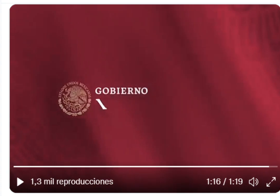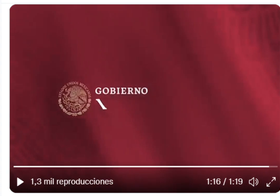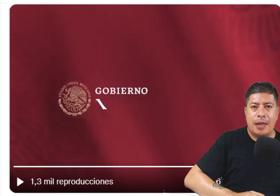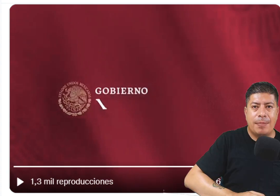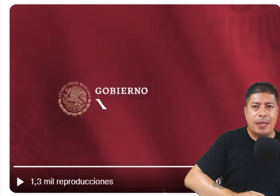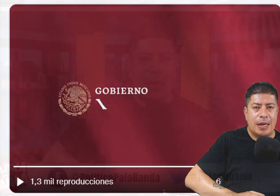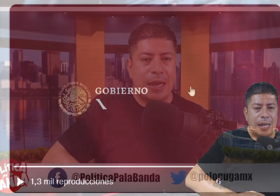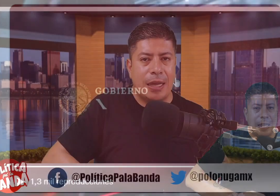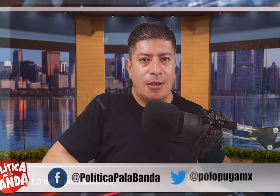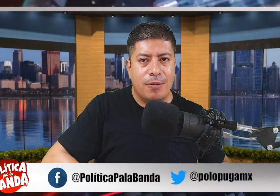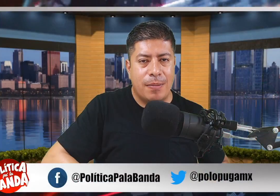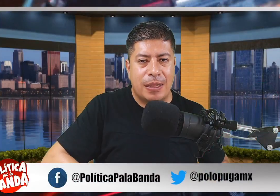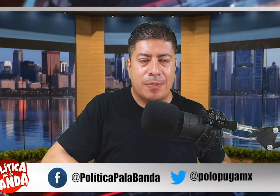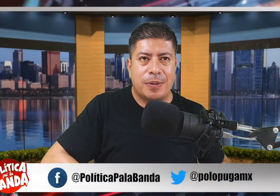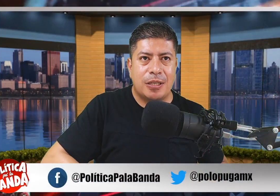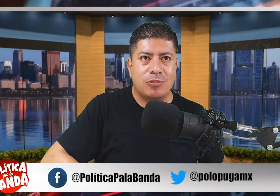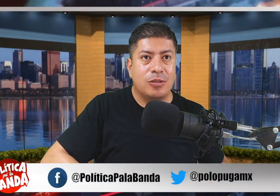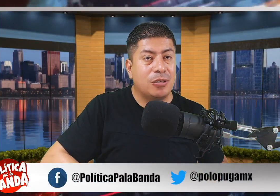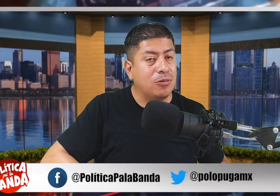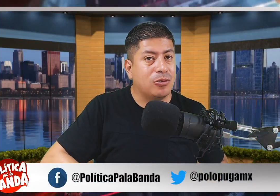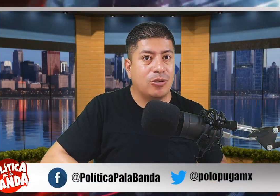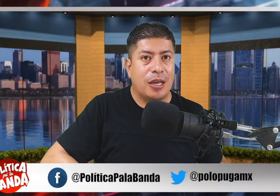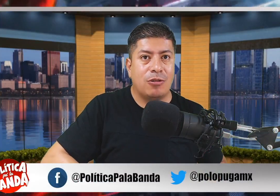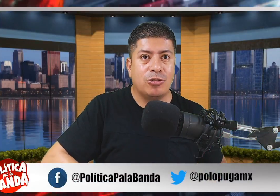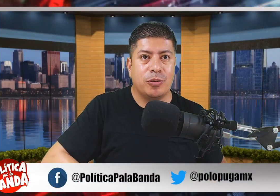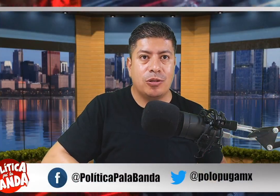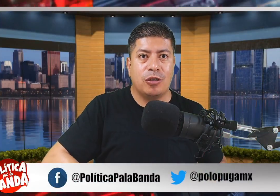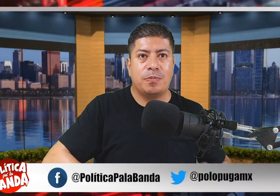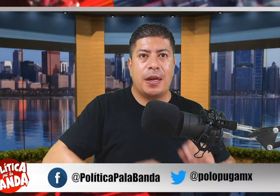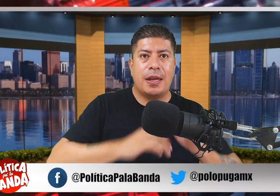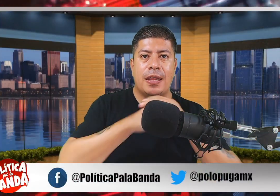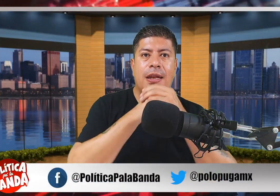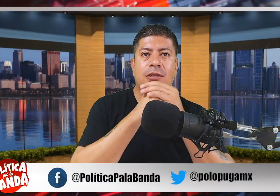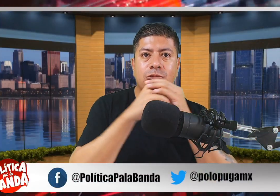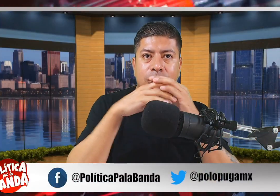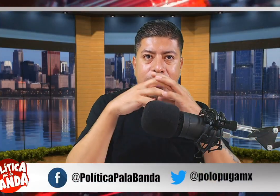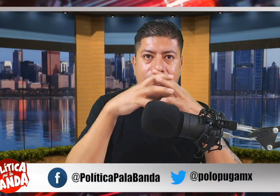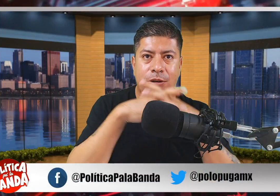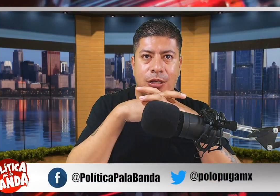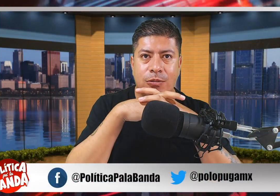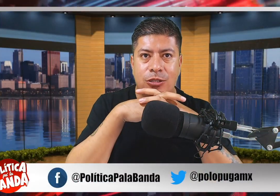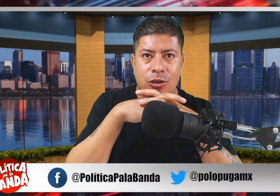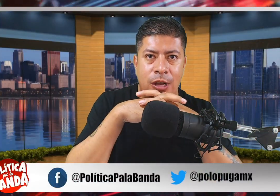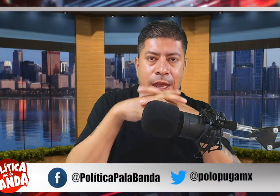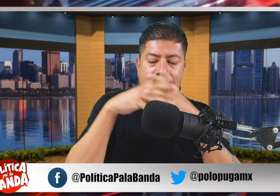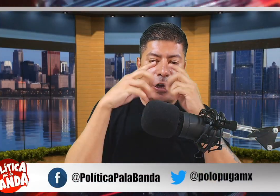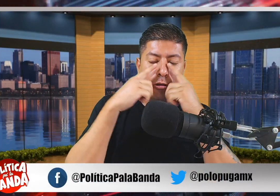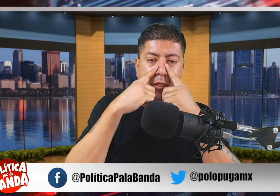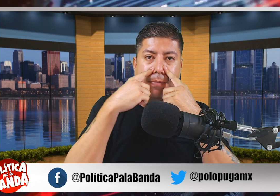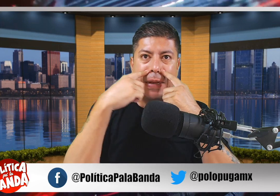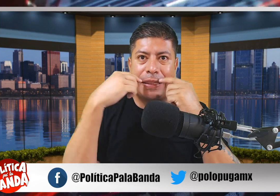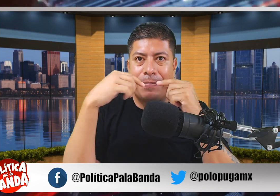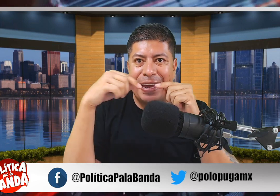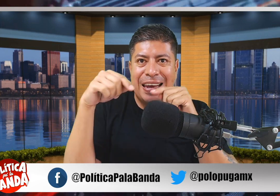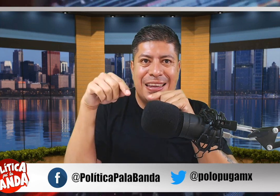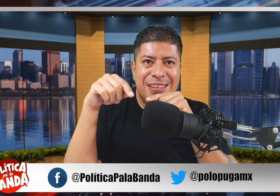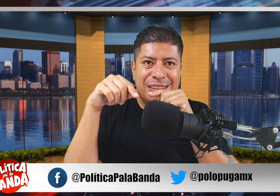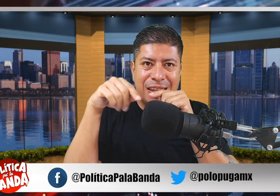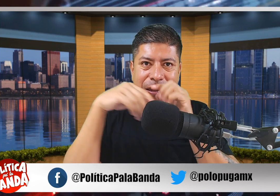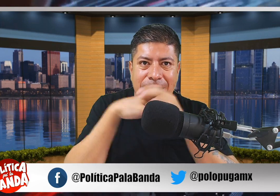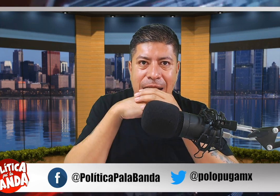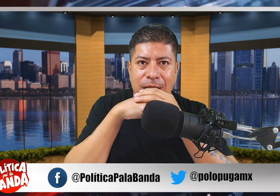esta parte de la mañanera, y obviamente pues es un discurso que a los opositores para nada les gusta. Y es que en otra cuestión que contempla también